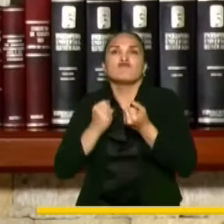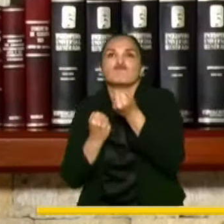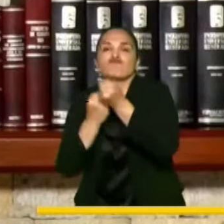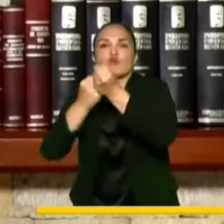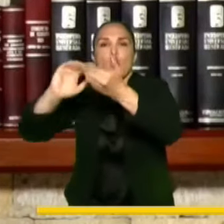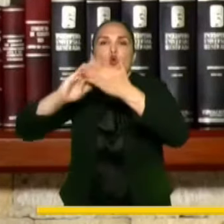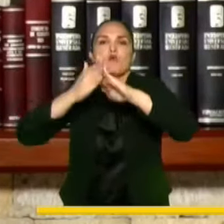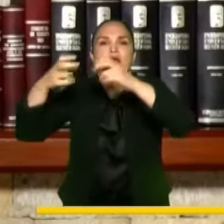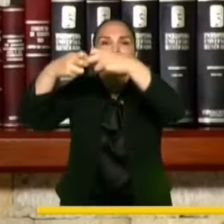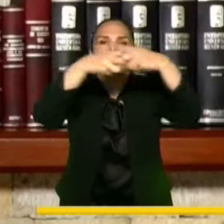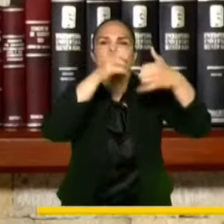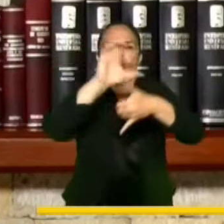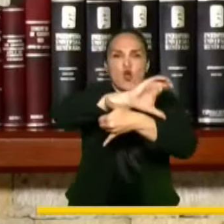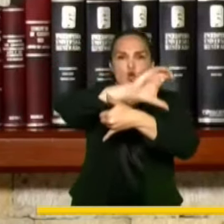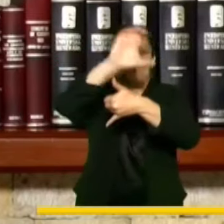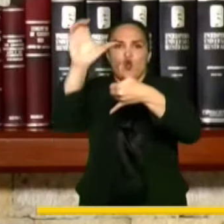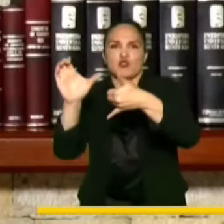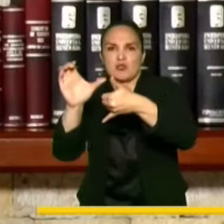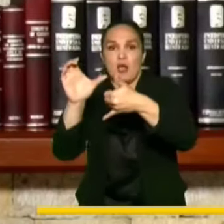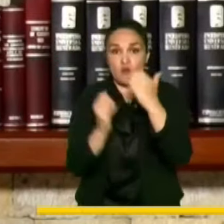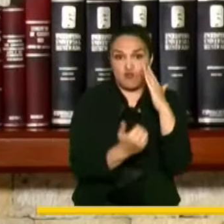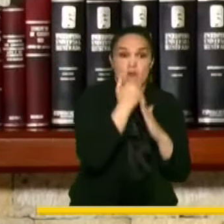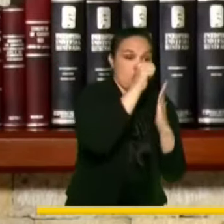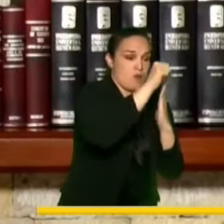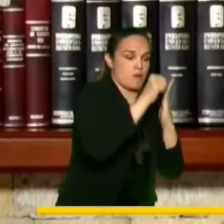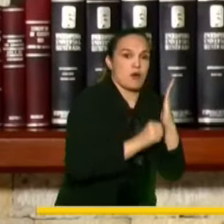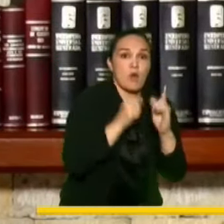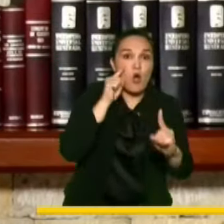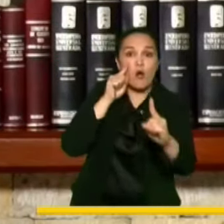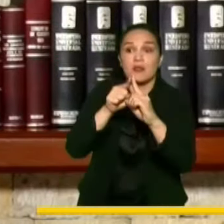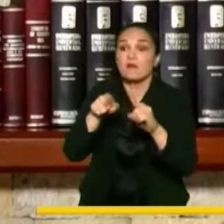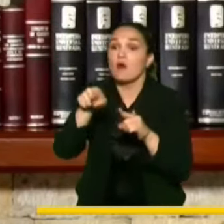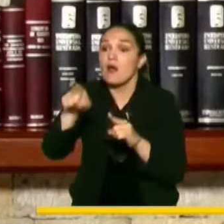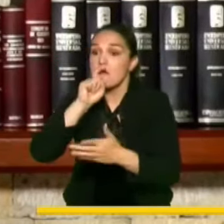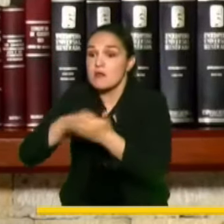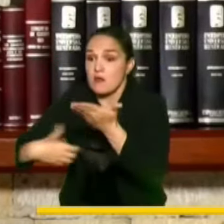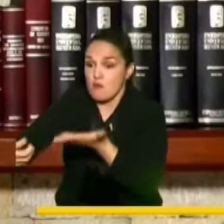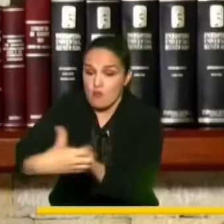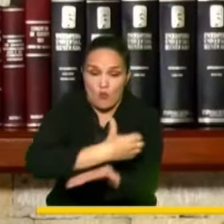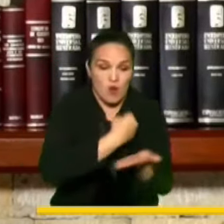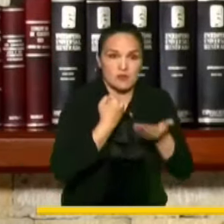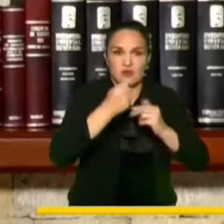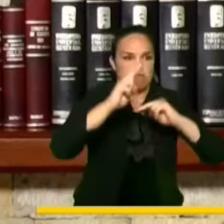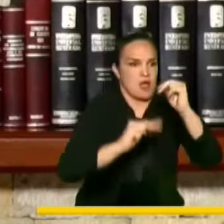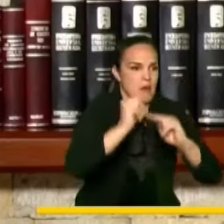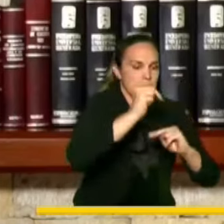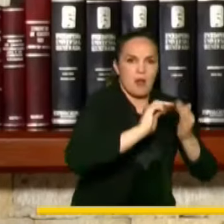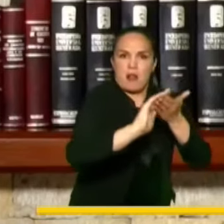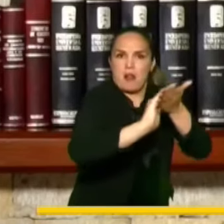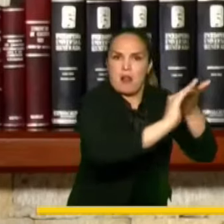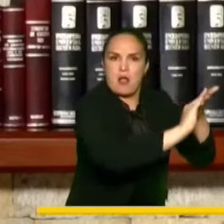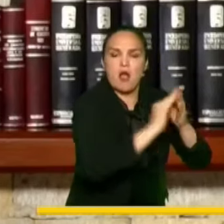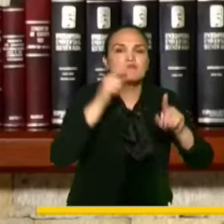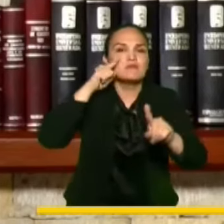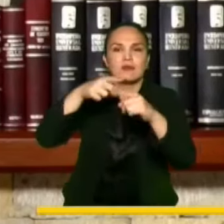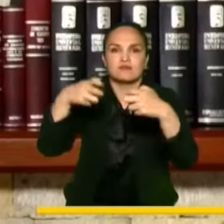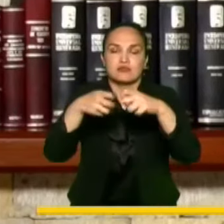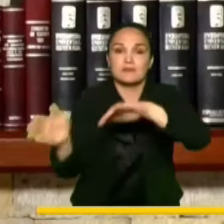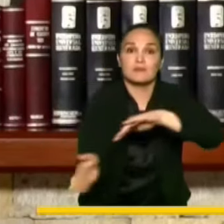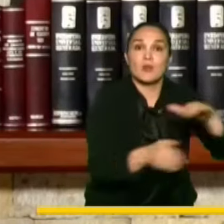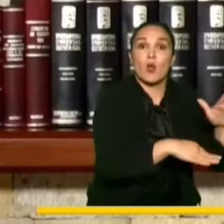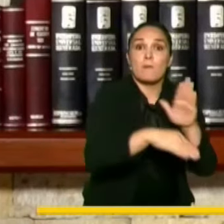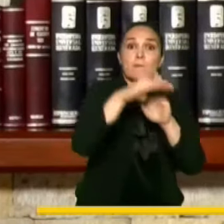del programa de convertir sus impuestos por obras. La política hacia el agro ha permitido,